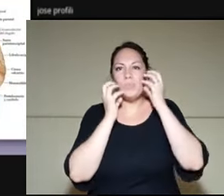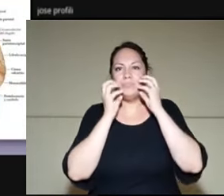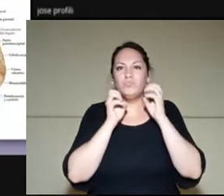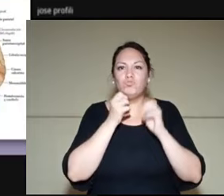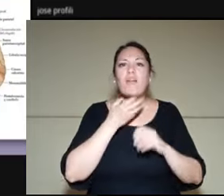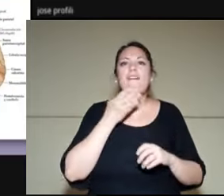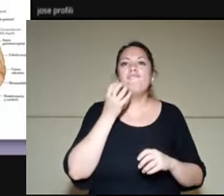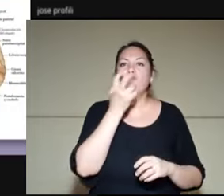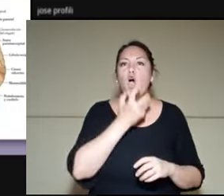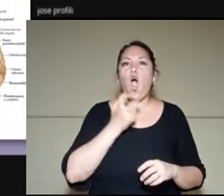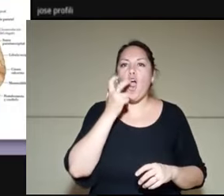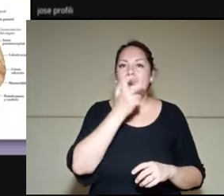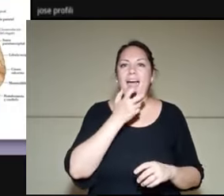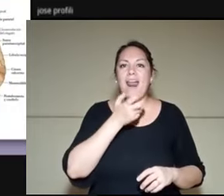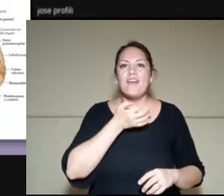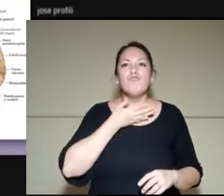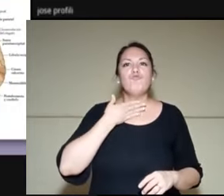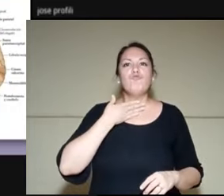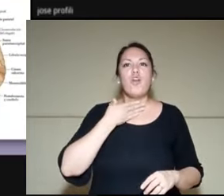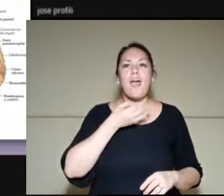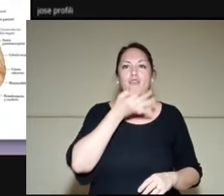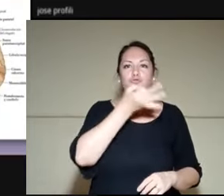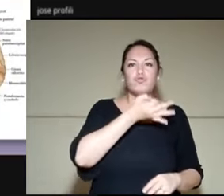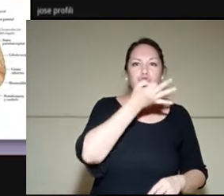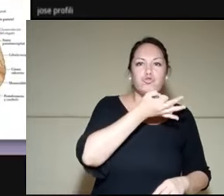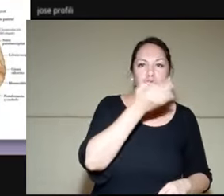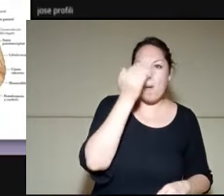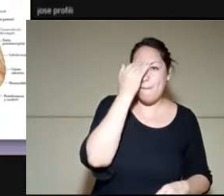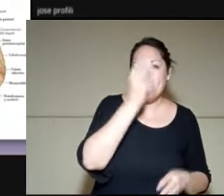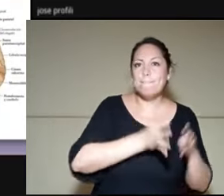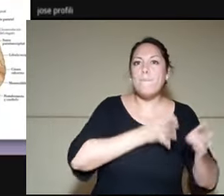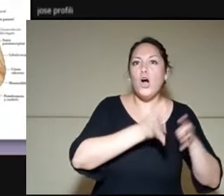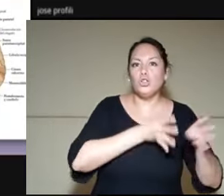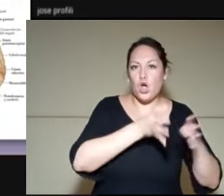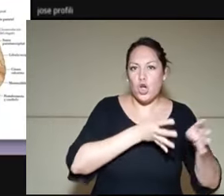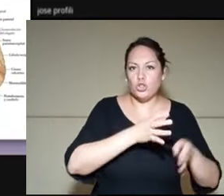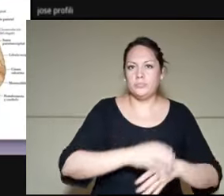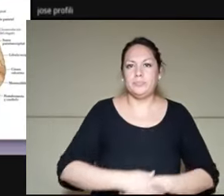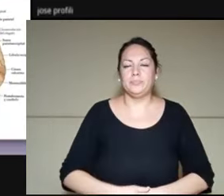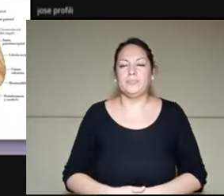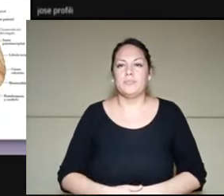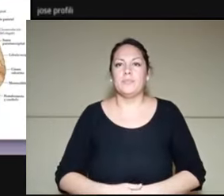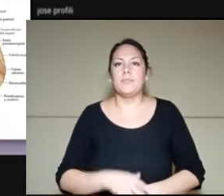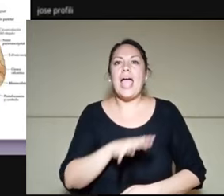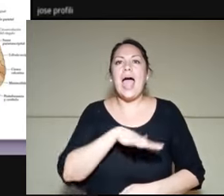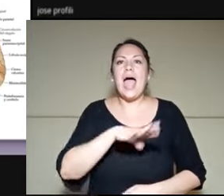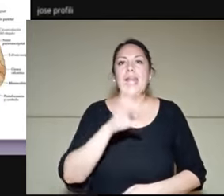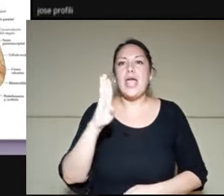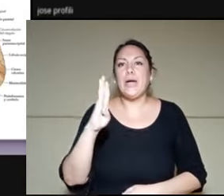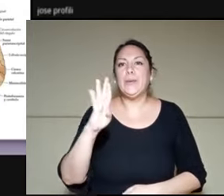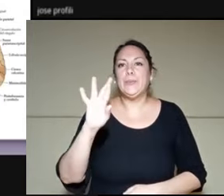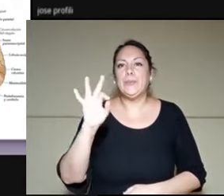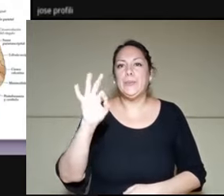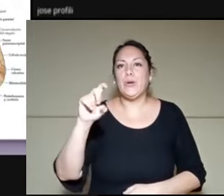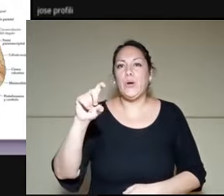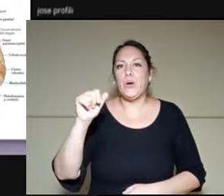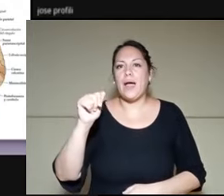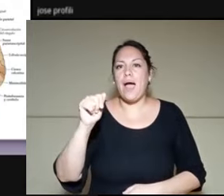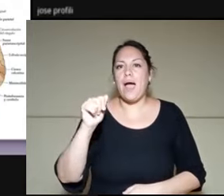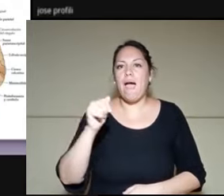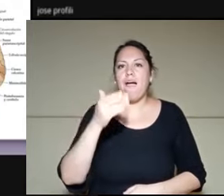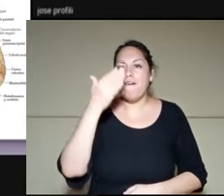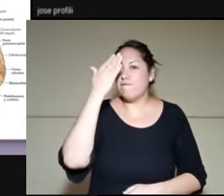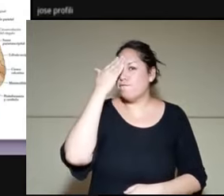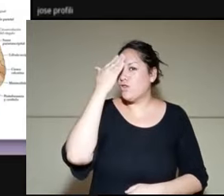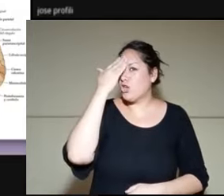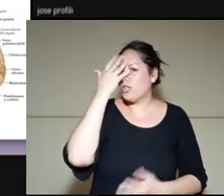para poder hablar, poder fonar y emitir sonidos, que eso lo hacemos con el área de Broca en el